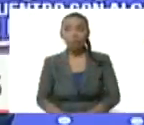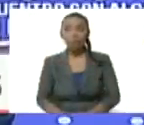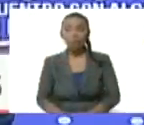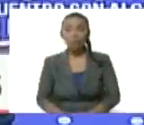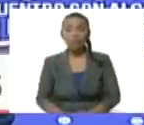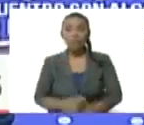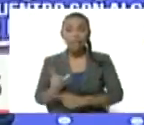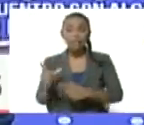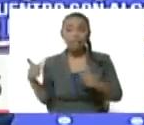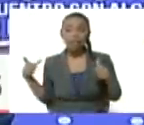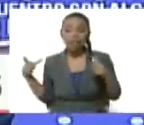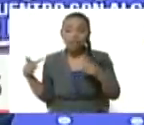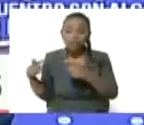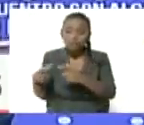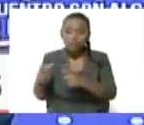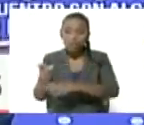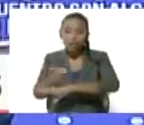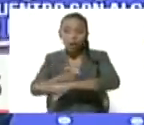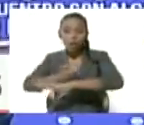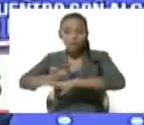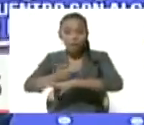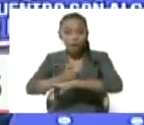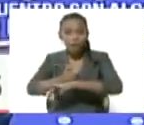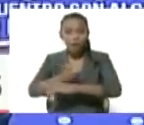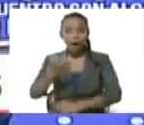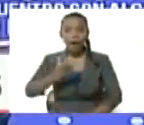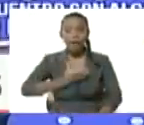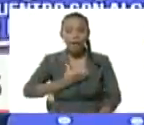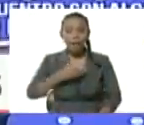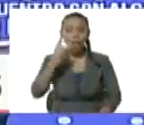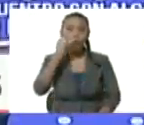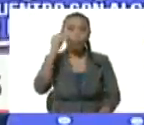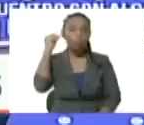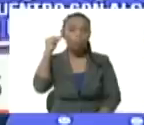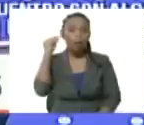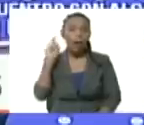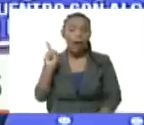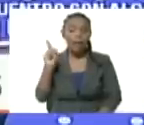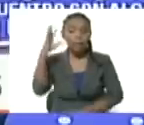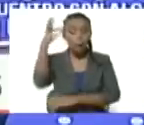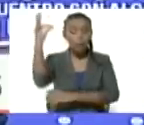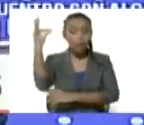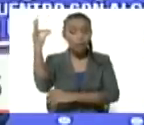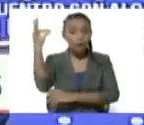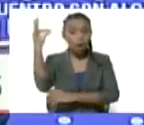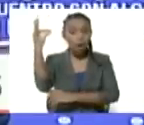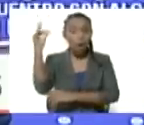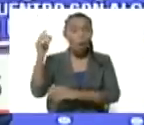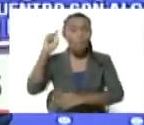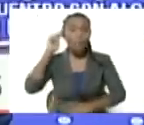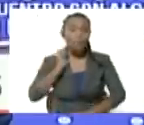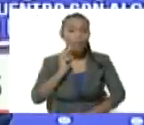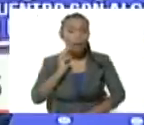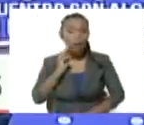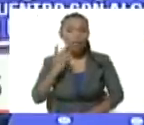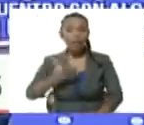de Gobierno de Alcaldes y Alcaldesas, este Consejo Bolivariano de Alcaldes y Alcaldesas del